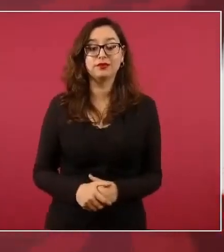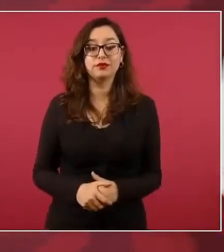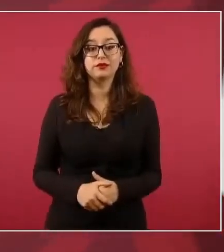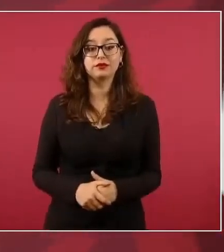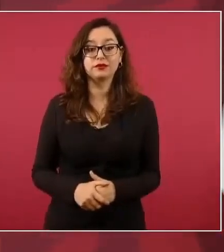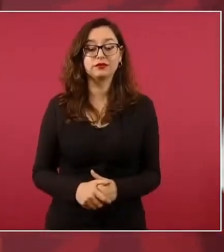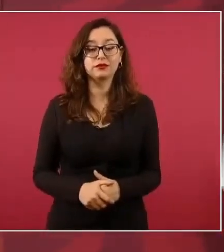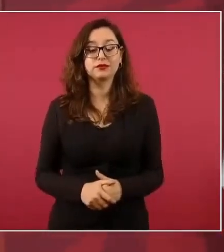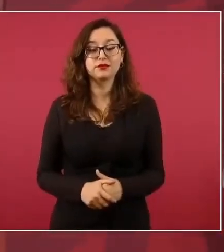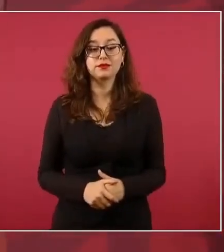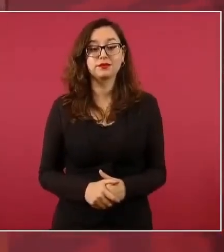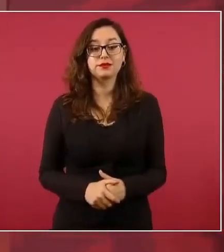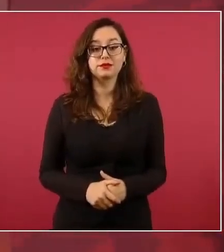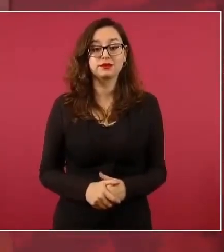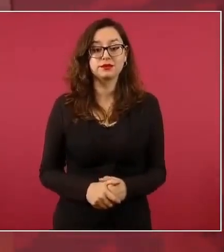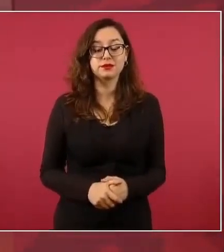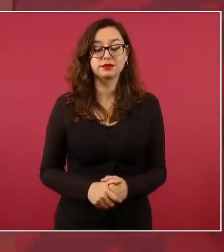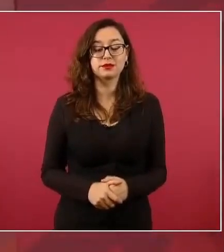se les